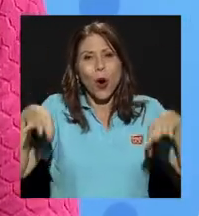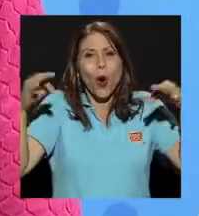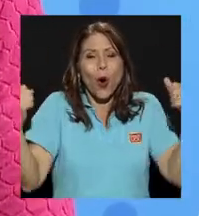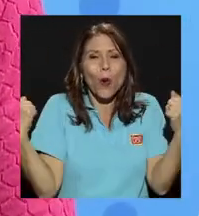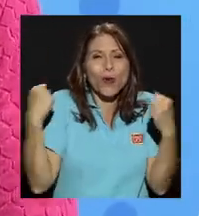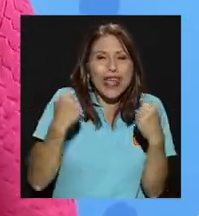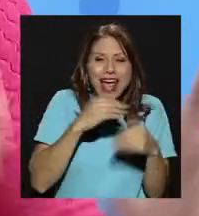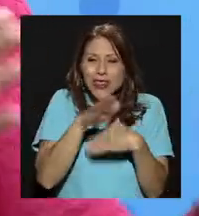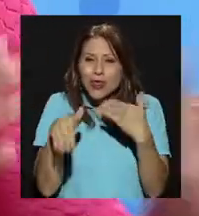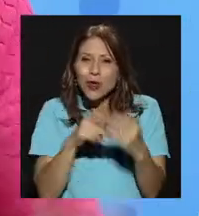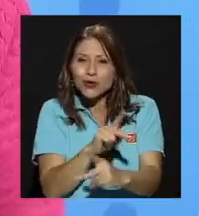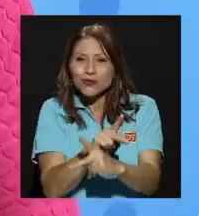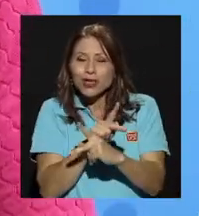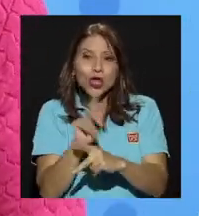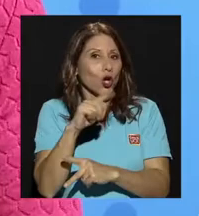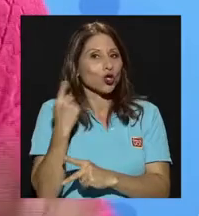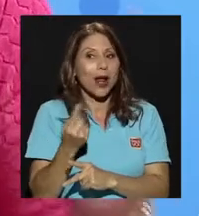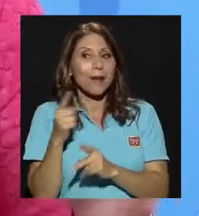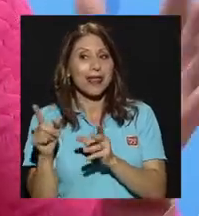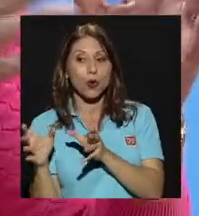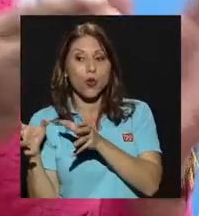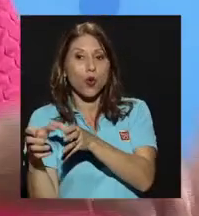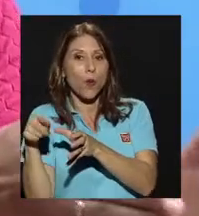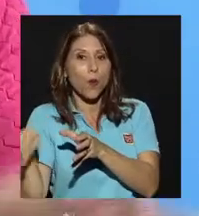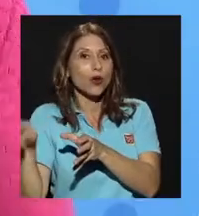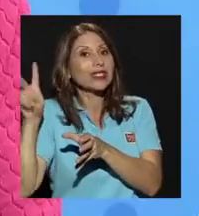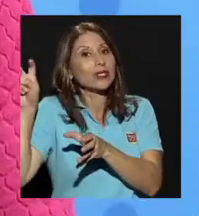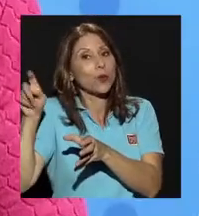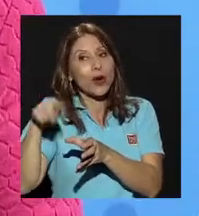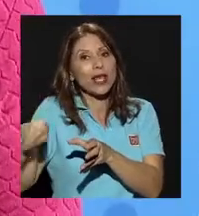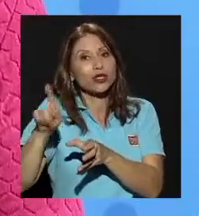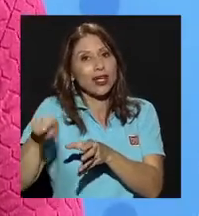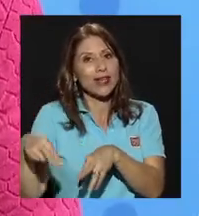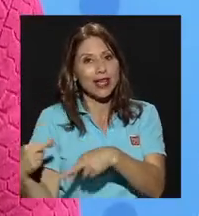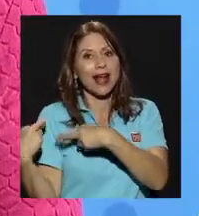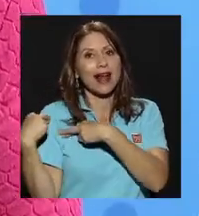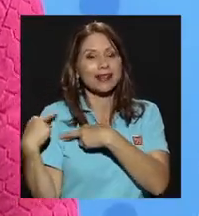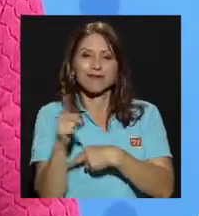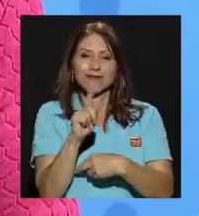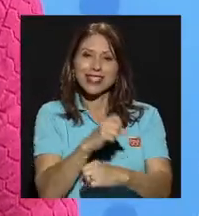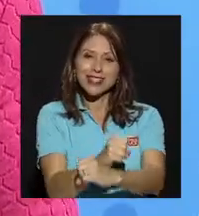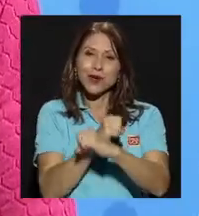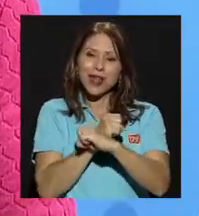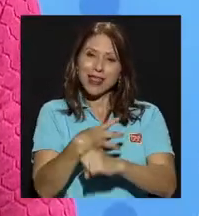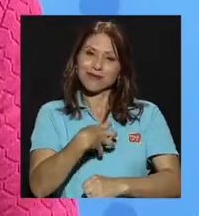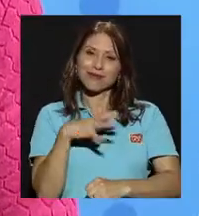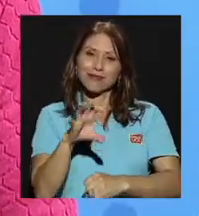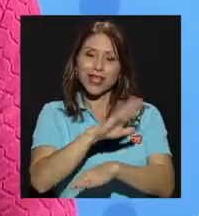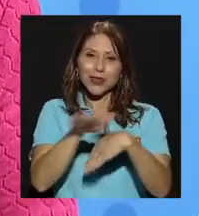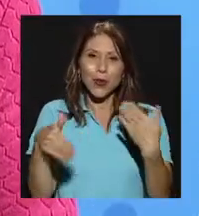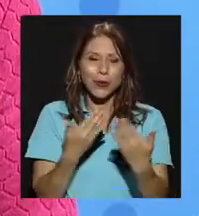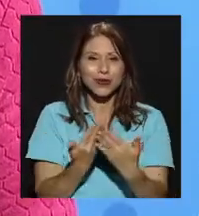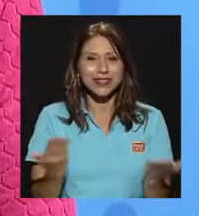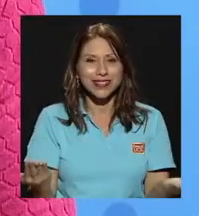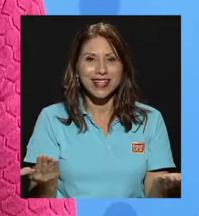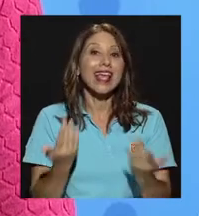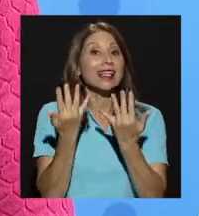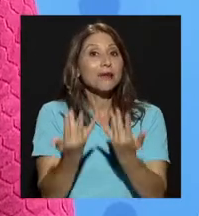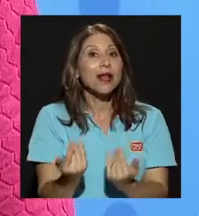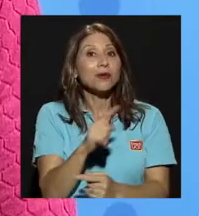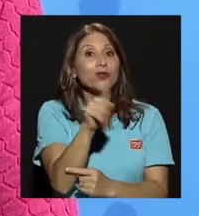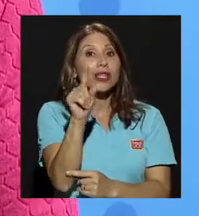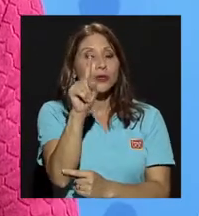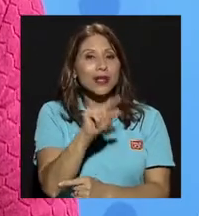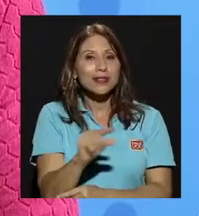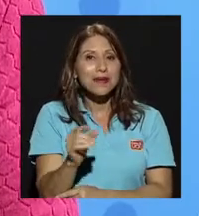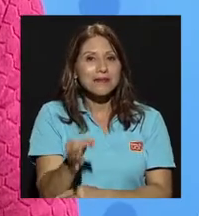no se lo dejemos tal vez solamente a un grupo que se supone debe encargarse de esto, porque la seguridad es una cosa de todos definitivamente. Lo